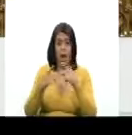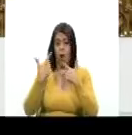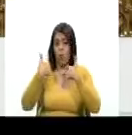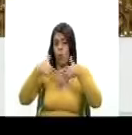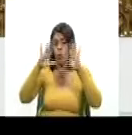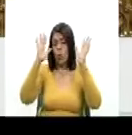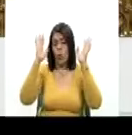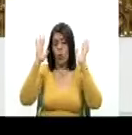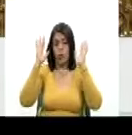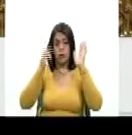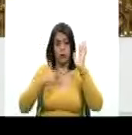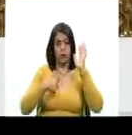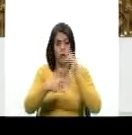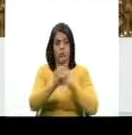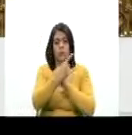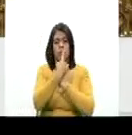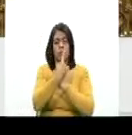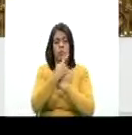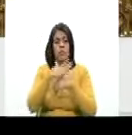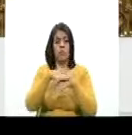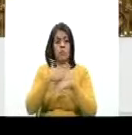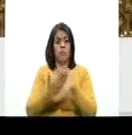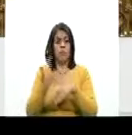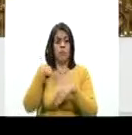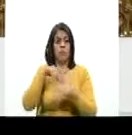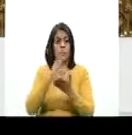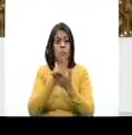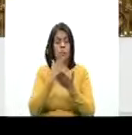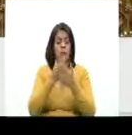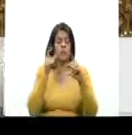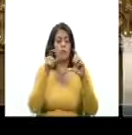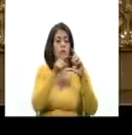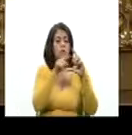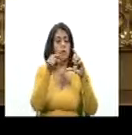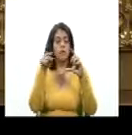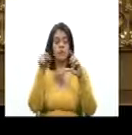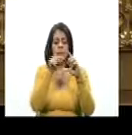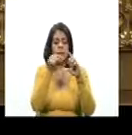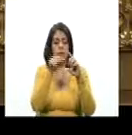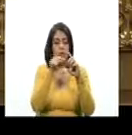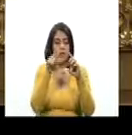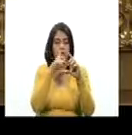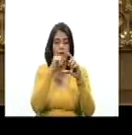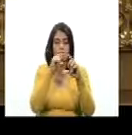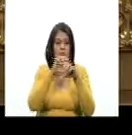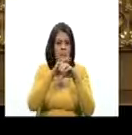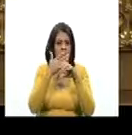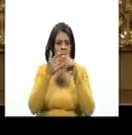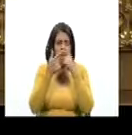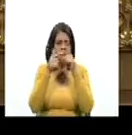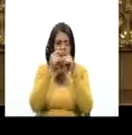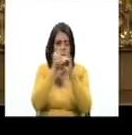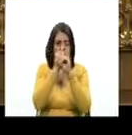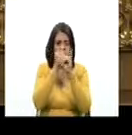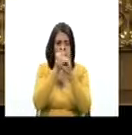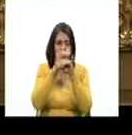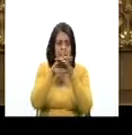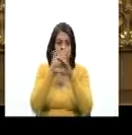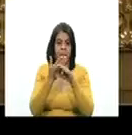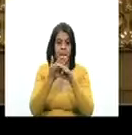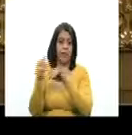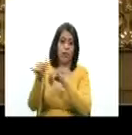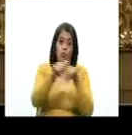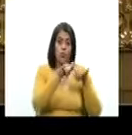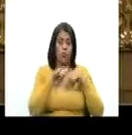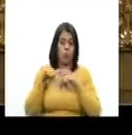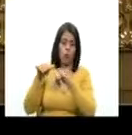mercado. Y yo fui engañado porque estaba todo el tiempo acá y no hay una batalla digital. No hay una